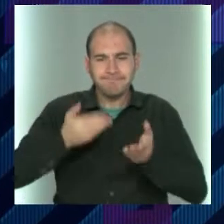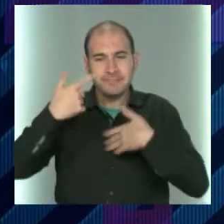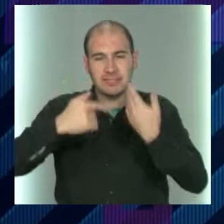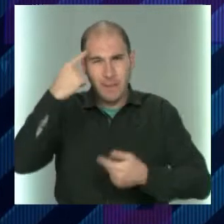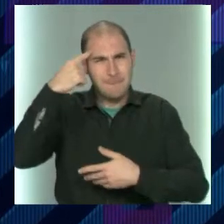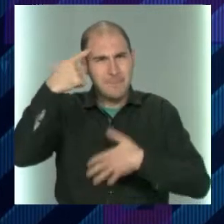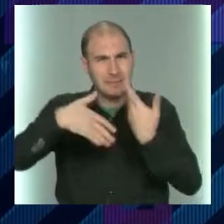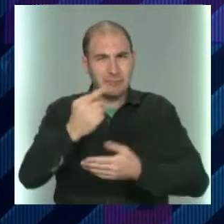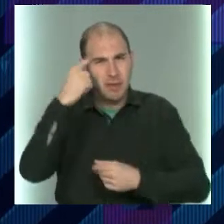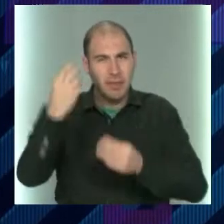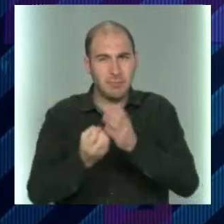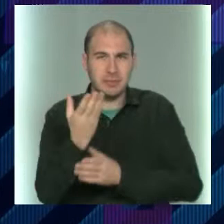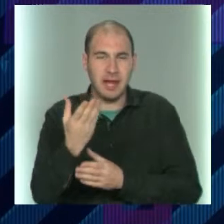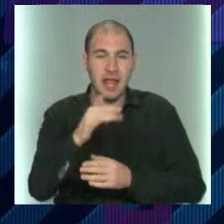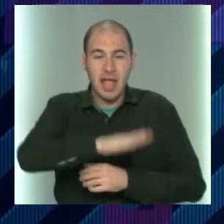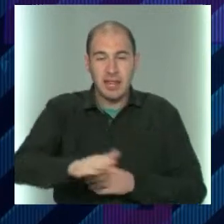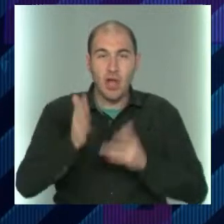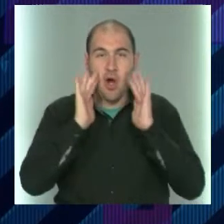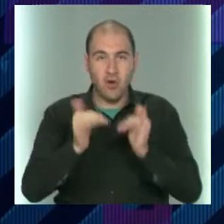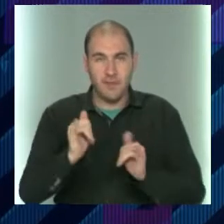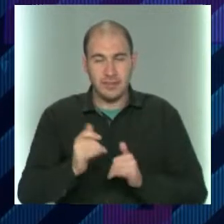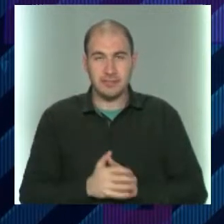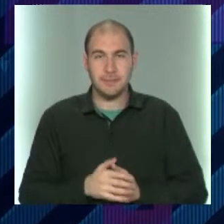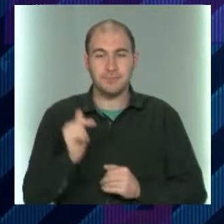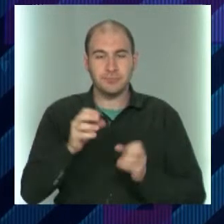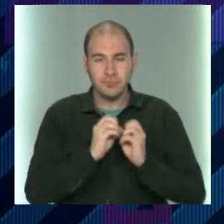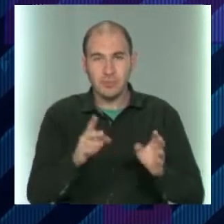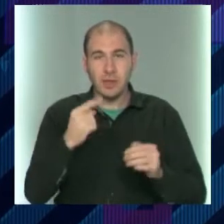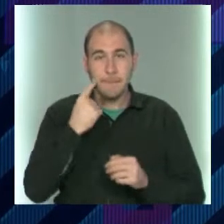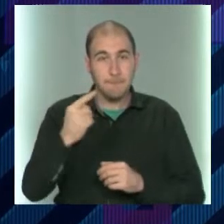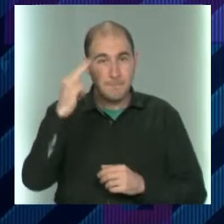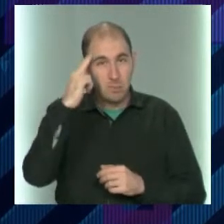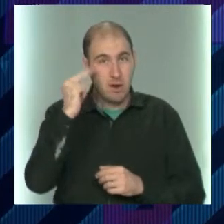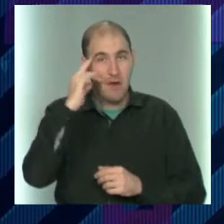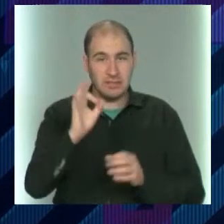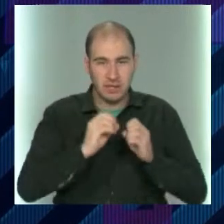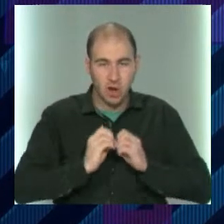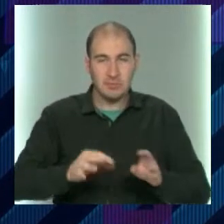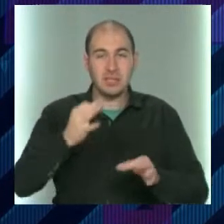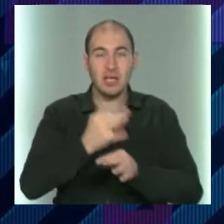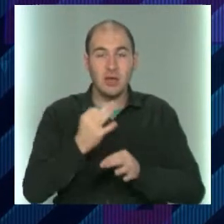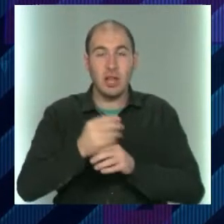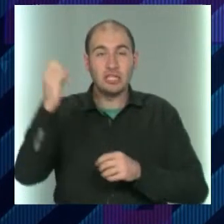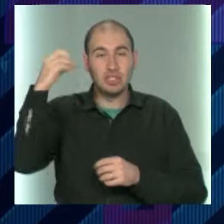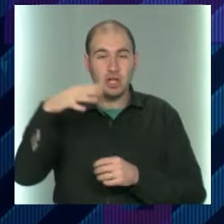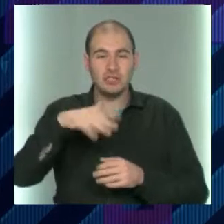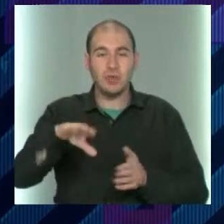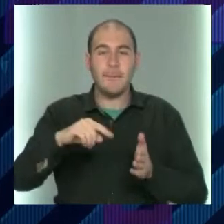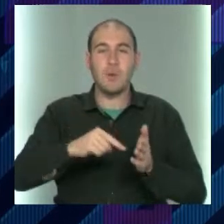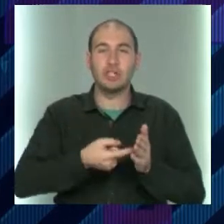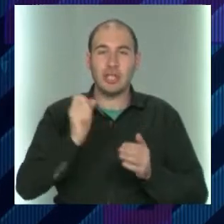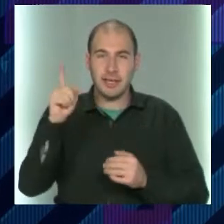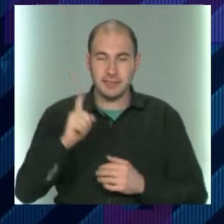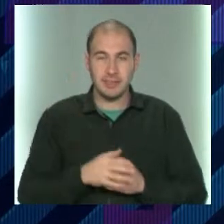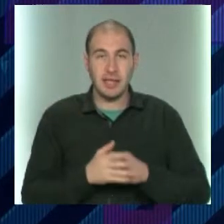el pensamiento inventivo de niños y adolescentes. Ha sido aplicado desde 1990 en la Escuela del Sol de la Ciudad Autónoma de Buenos